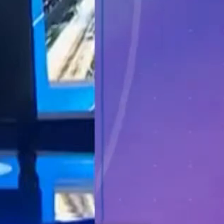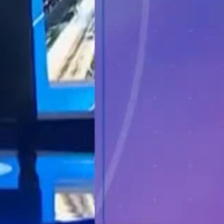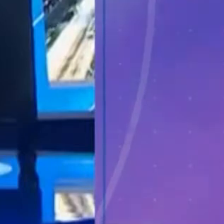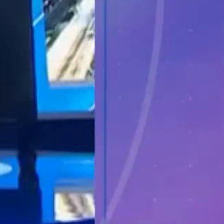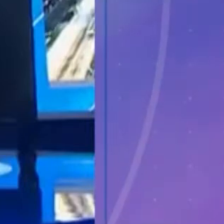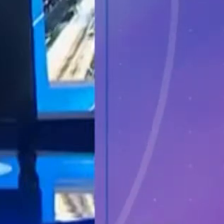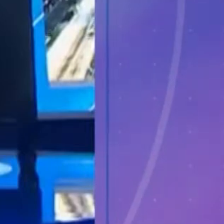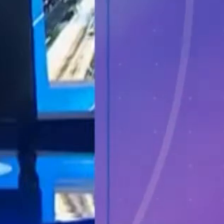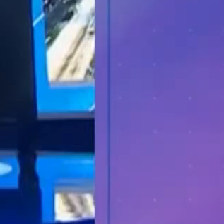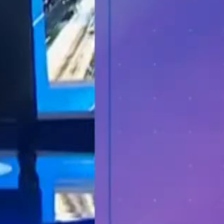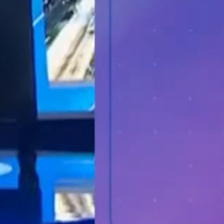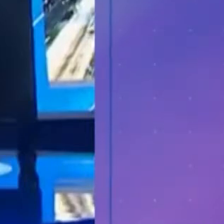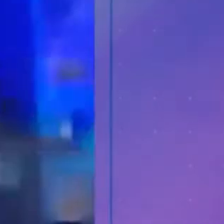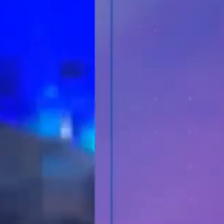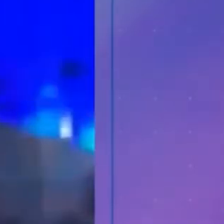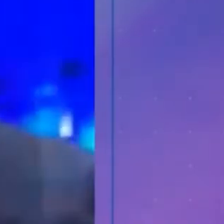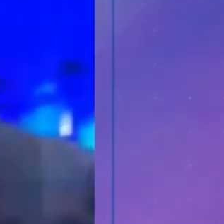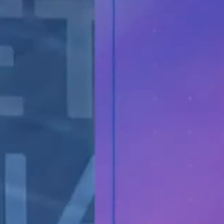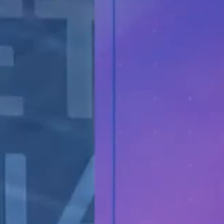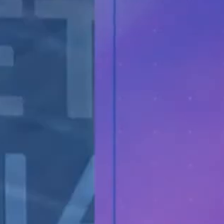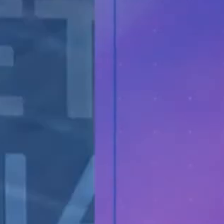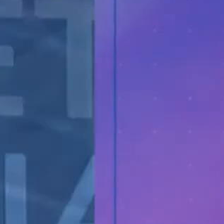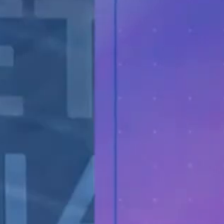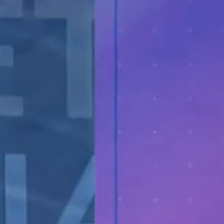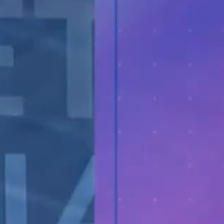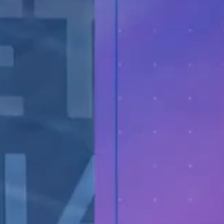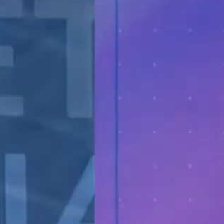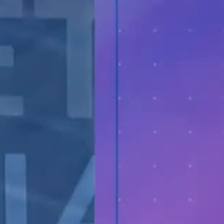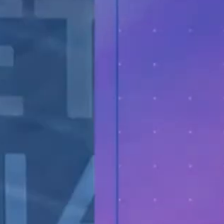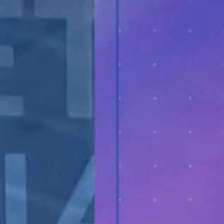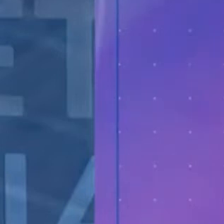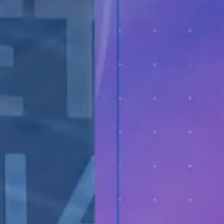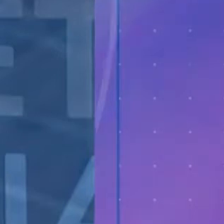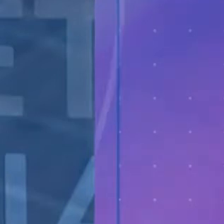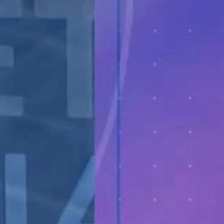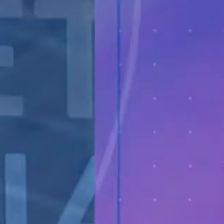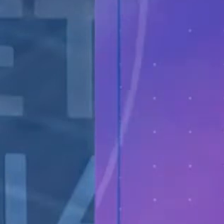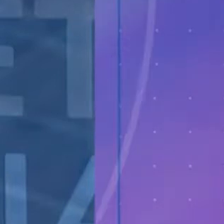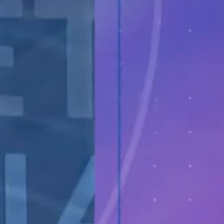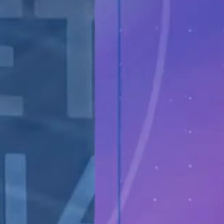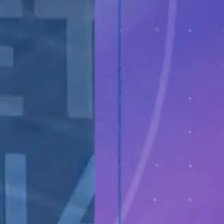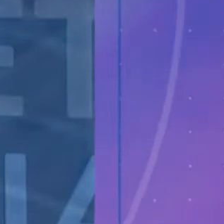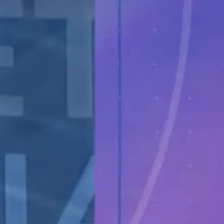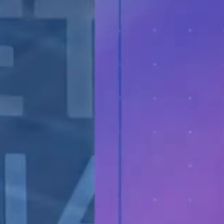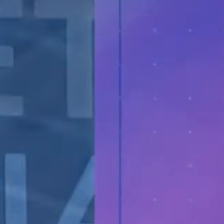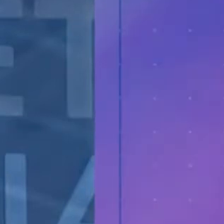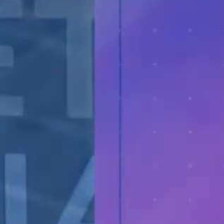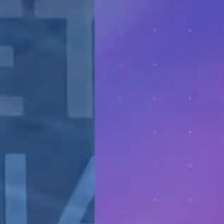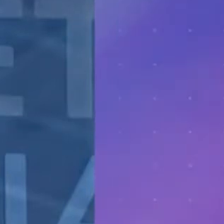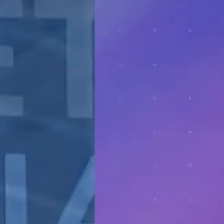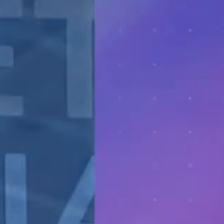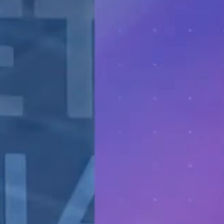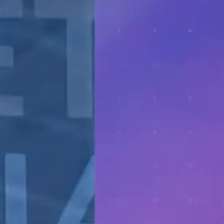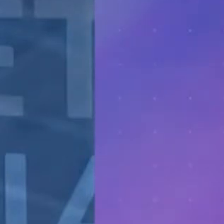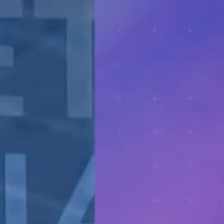confianza. Nosotros... ¿Lo entienden eso? Por supuesto. Lograr estabilizar el precio del dólar sería un logro después